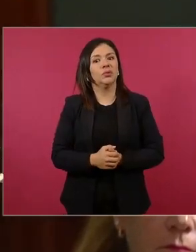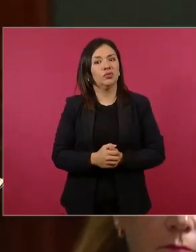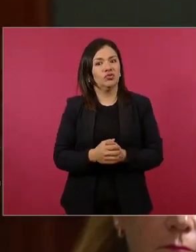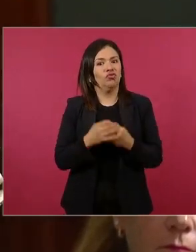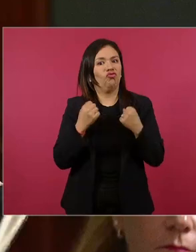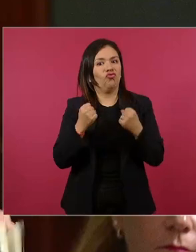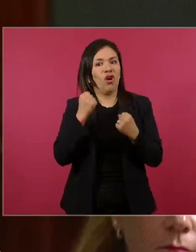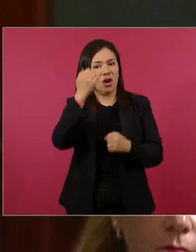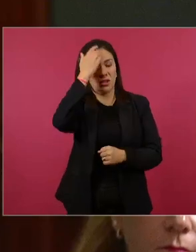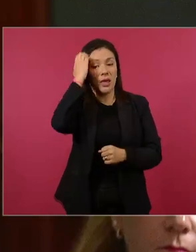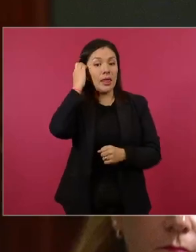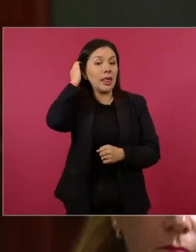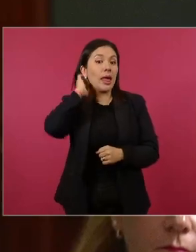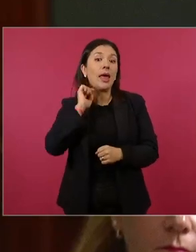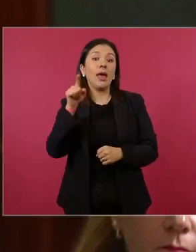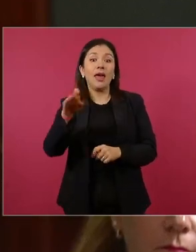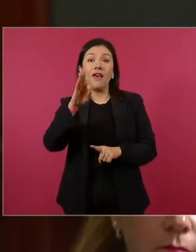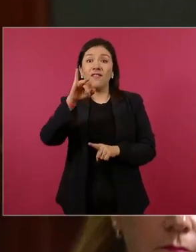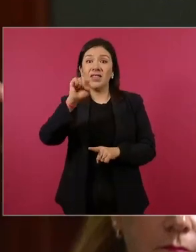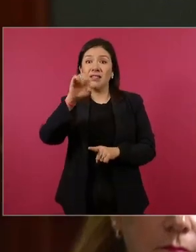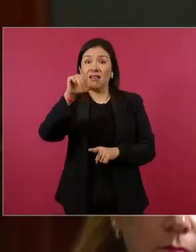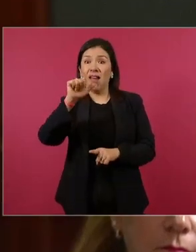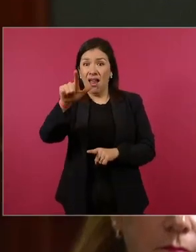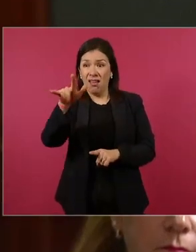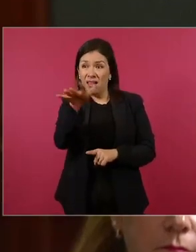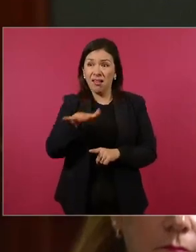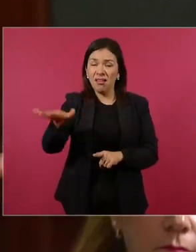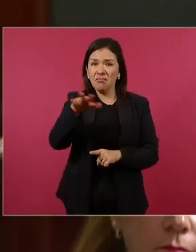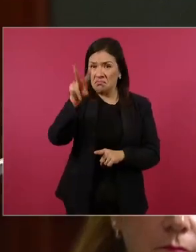De que la fiscalía no está funcionando.